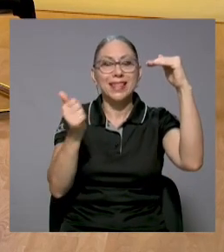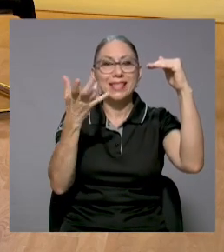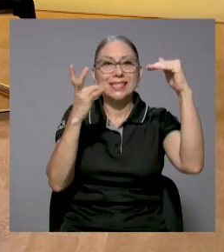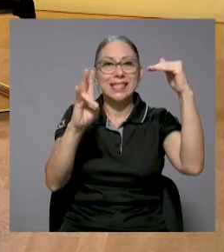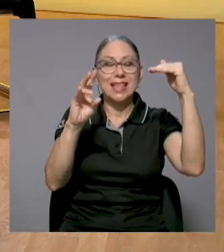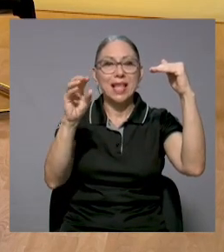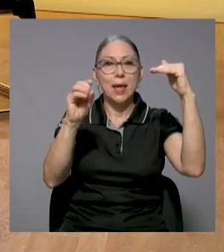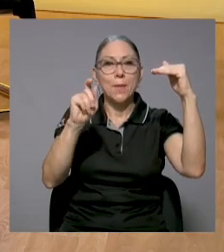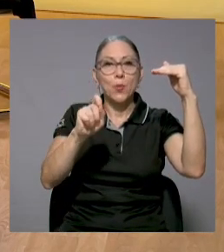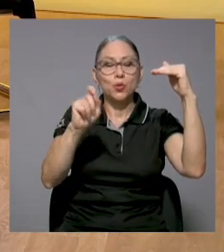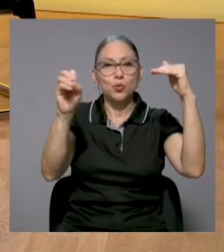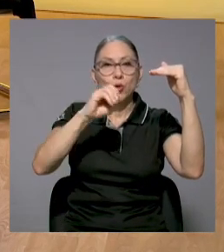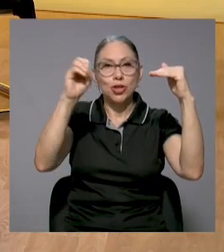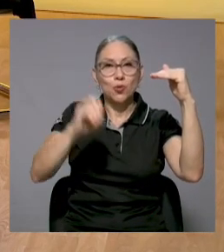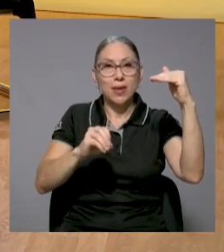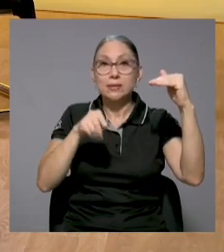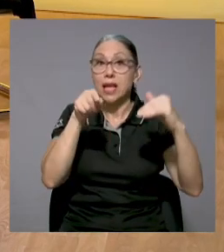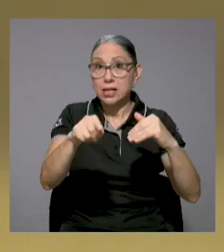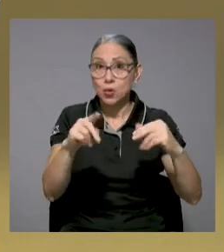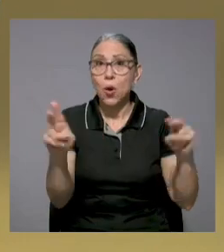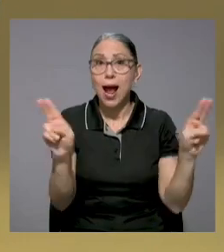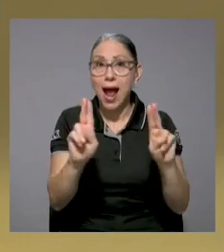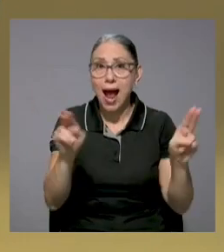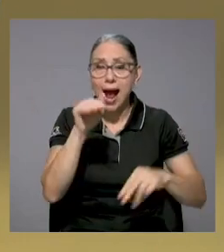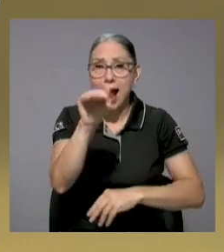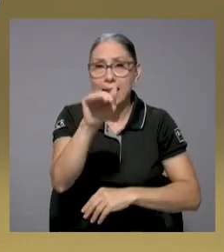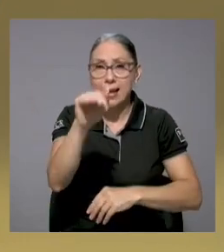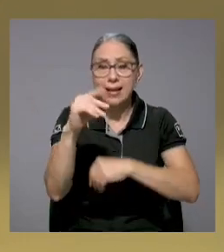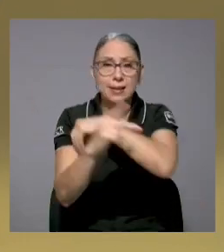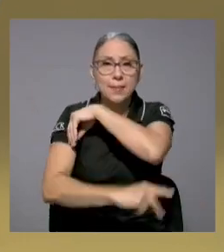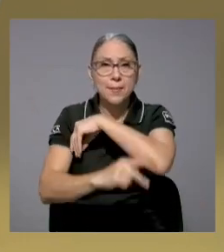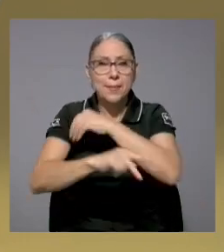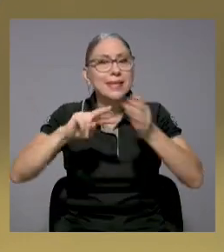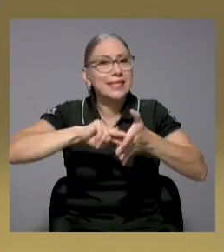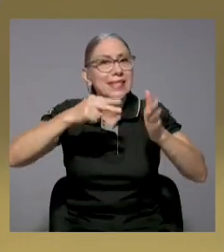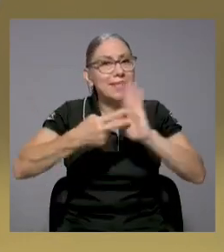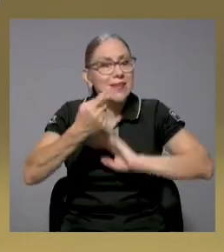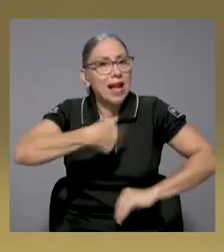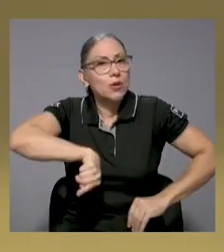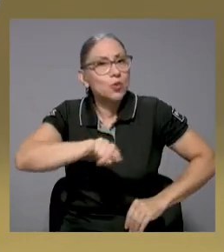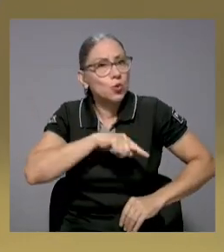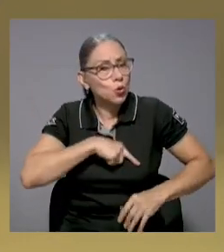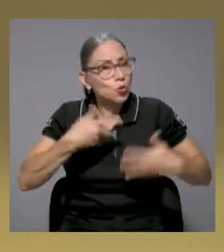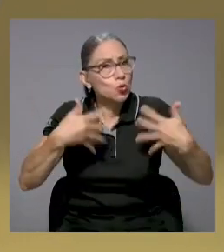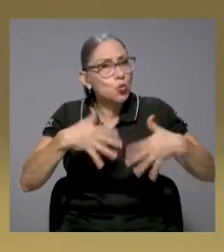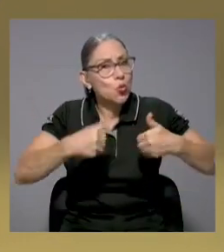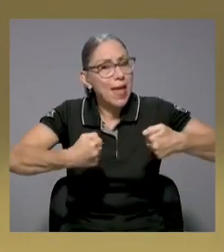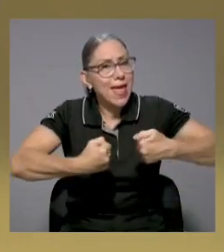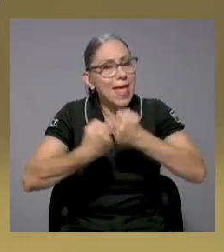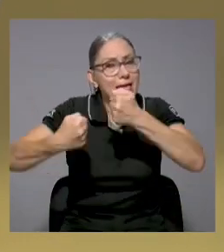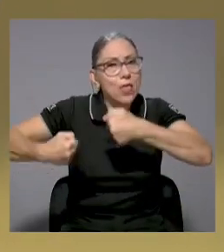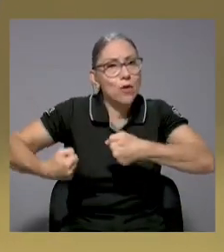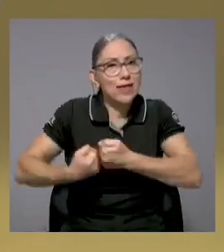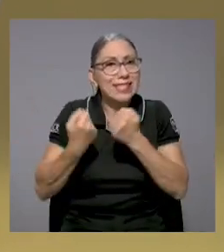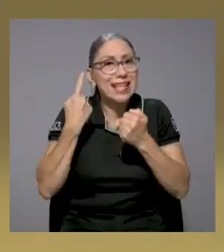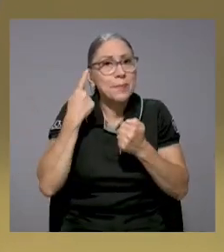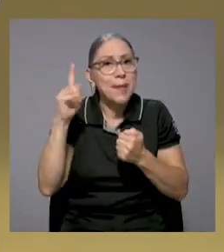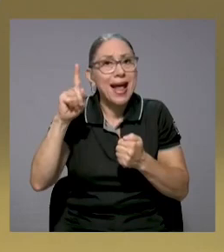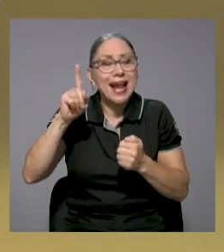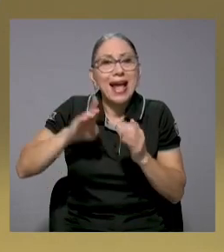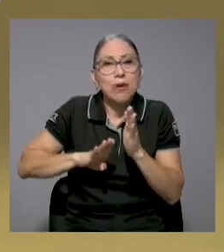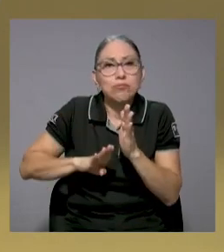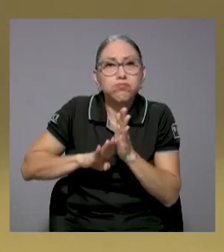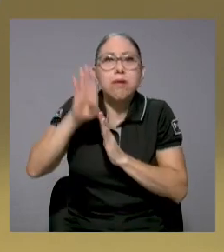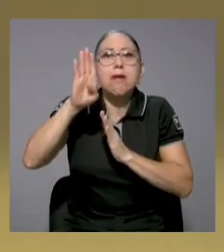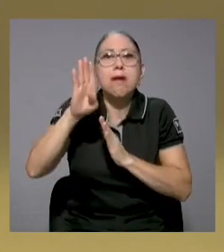alerta importante para el país, porque significa que tenemos enormes desafíos para crecer de manera acelerada en la